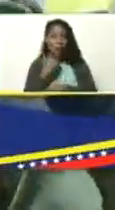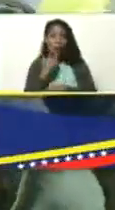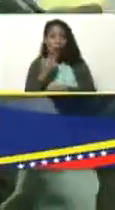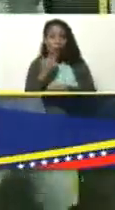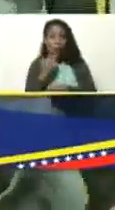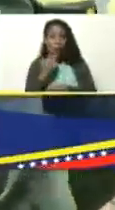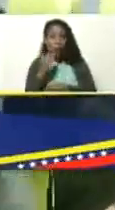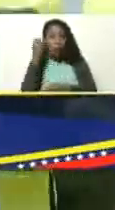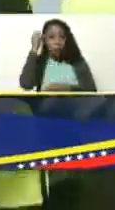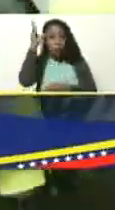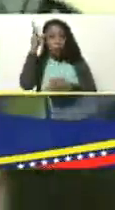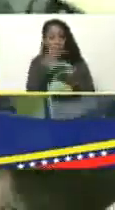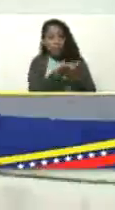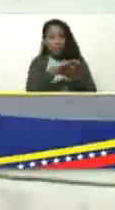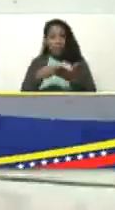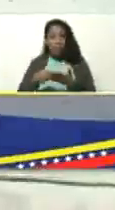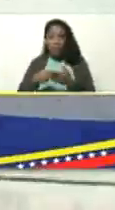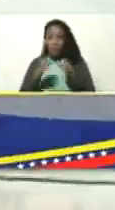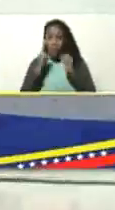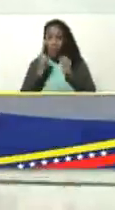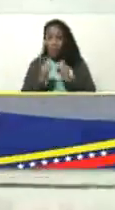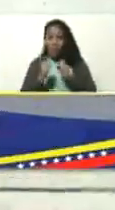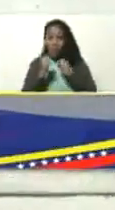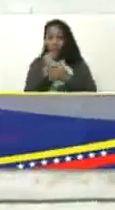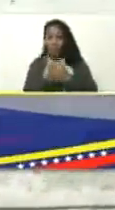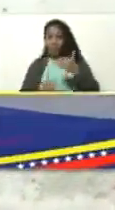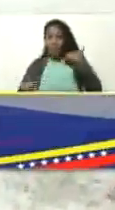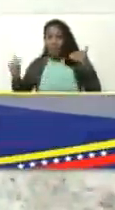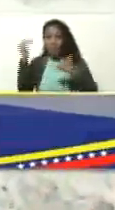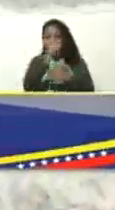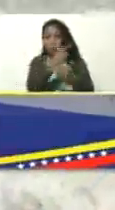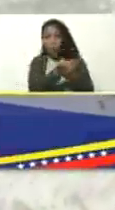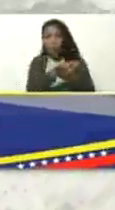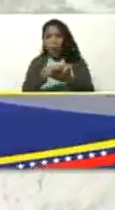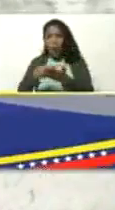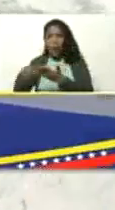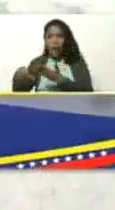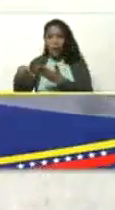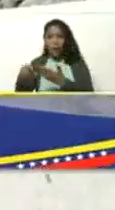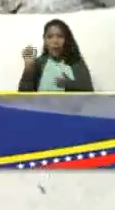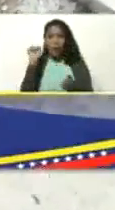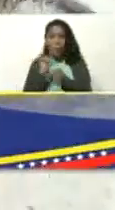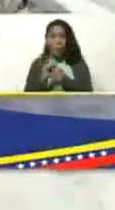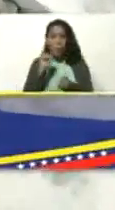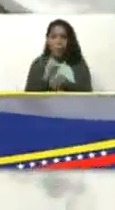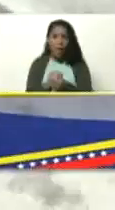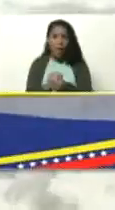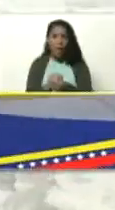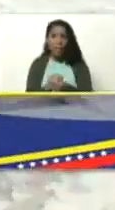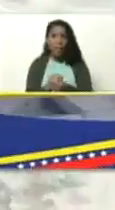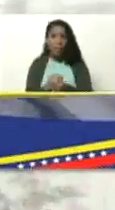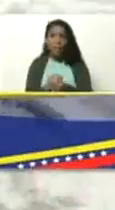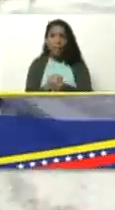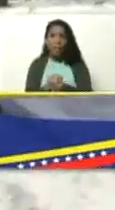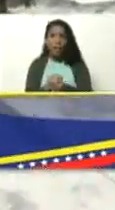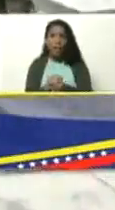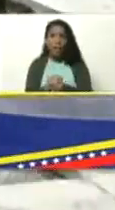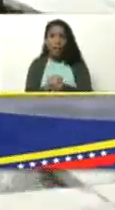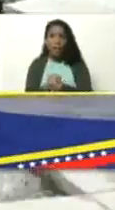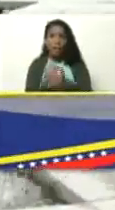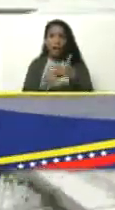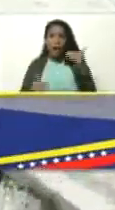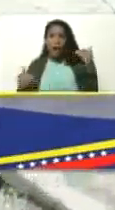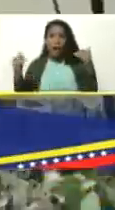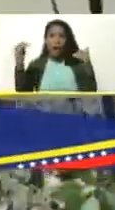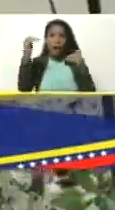su capacidad de arrastre son muy superiores. Los arrastres de piedras, de formaciones rocosas de alta